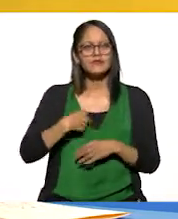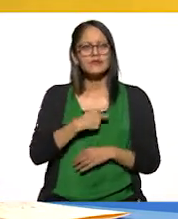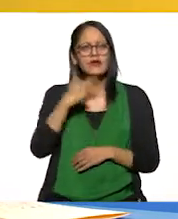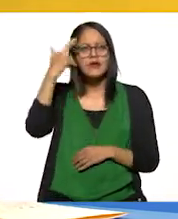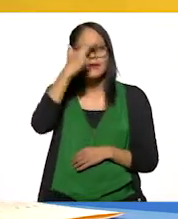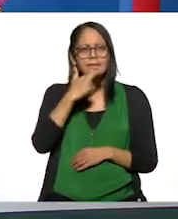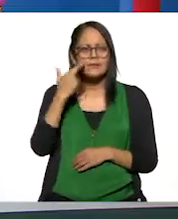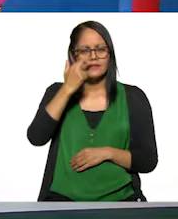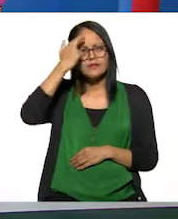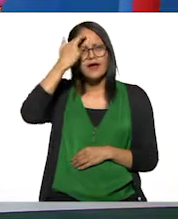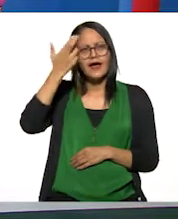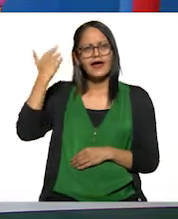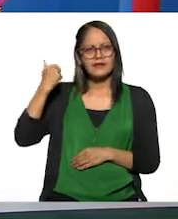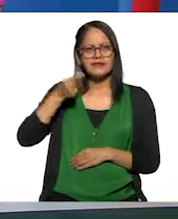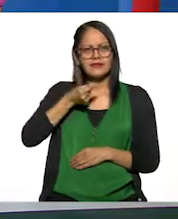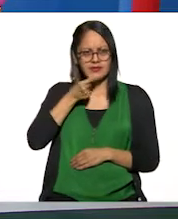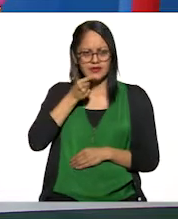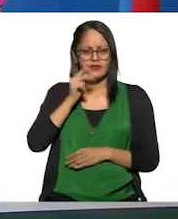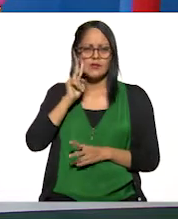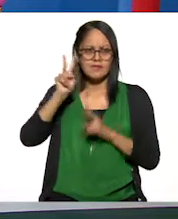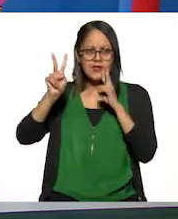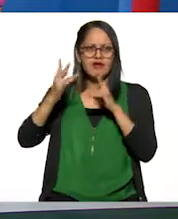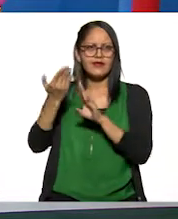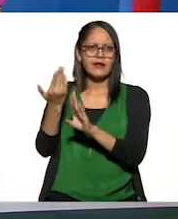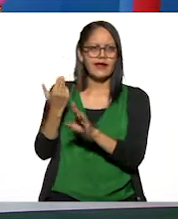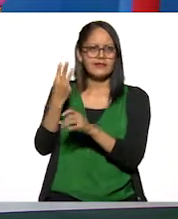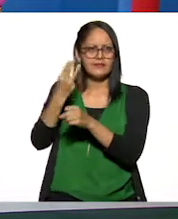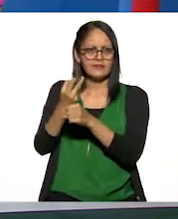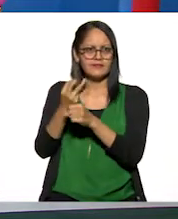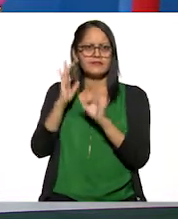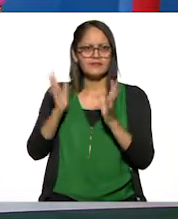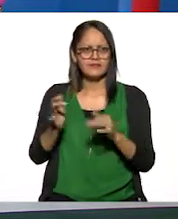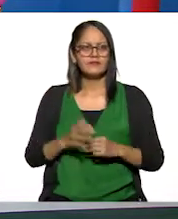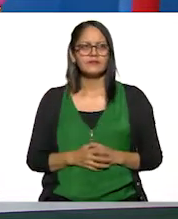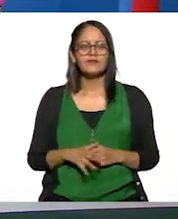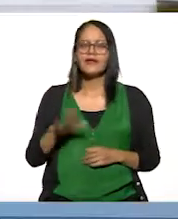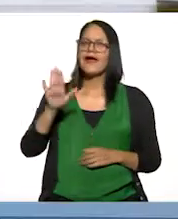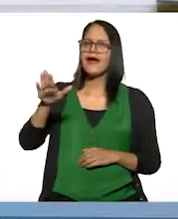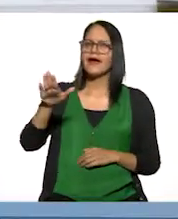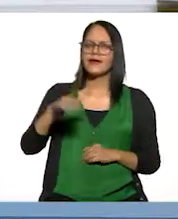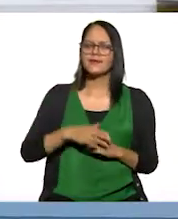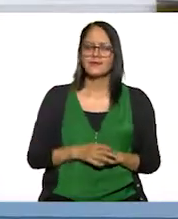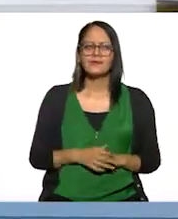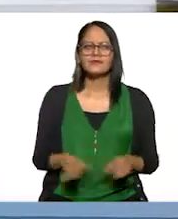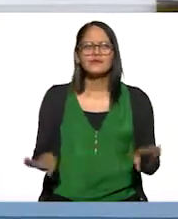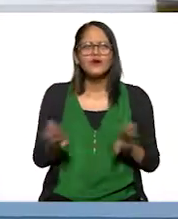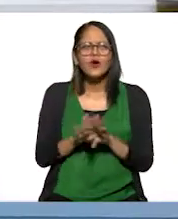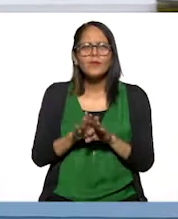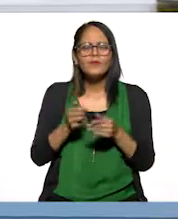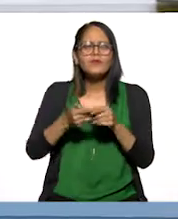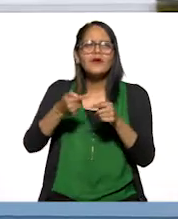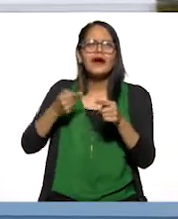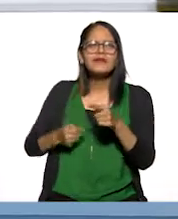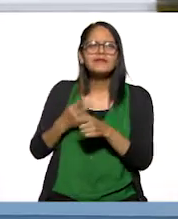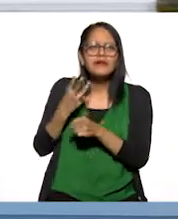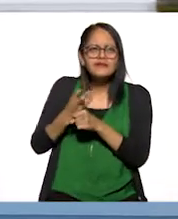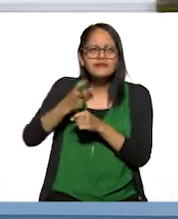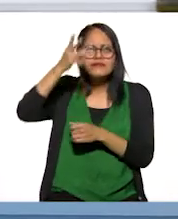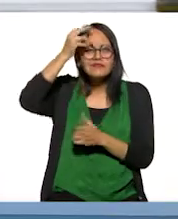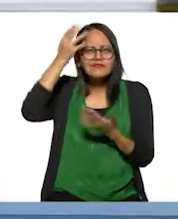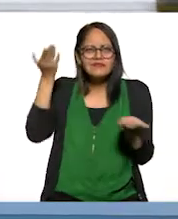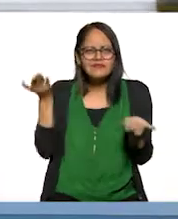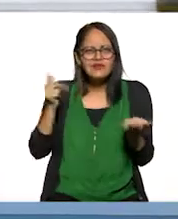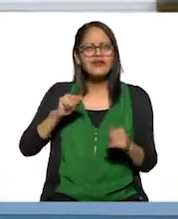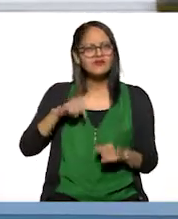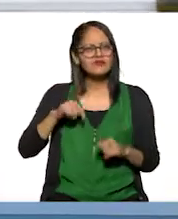algunos temas que nuestros niños en casa vieron en tercer grado. Vale, profe. ¿Pero cómo que aprendizajes de tercer grado? Si